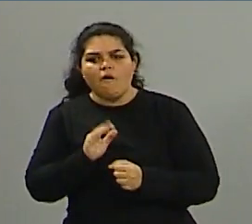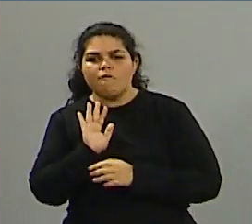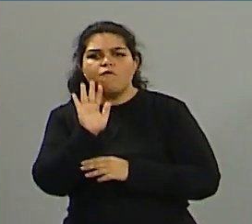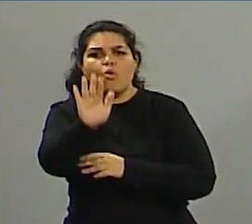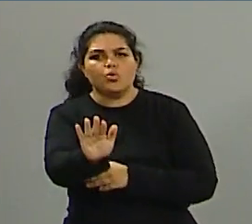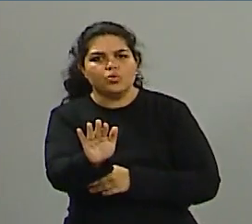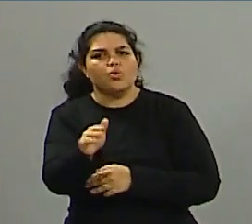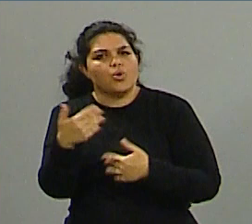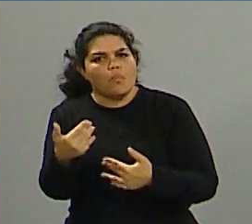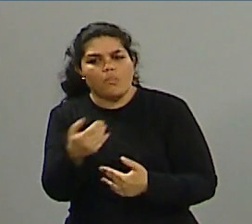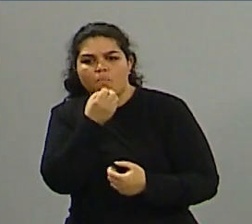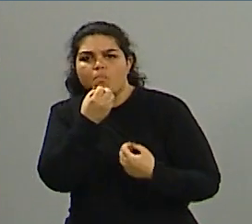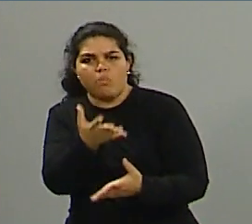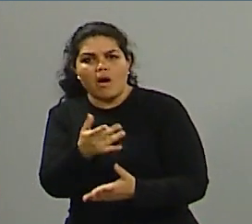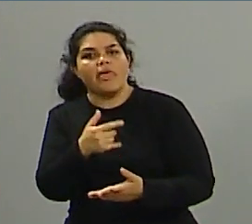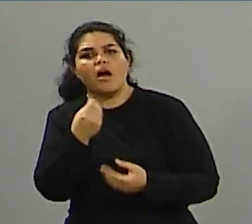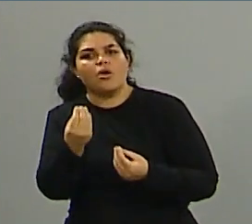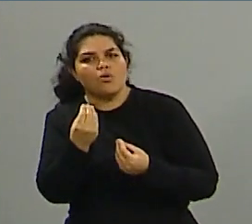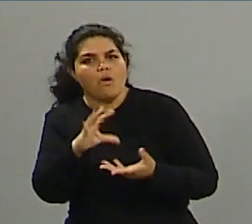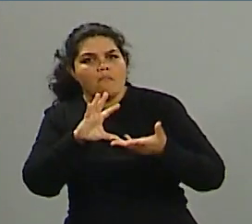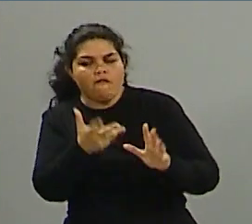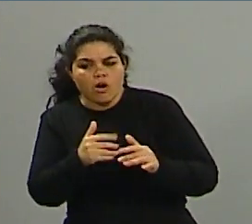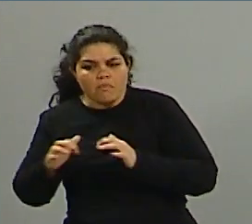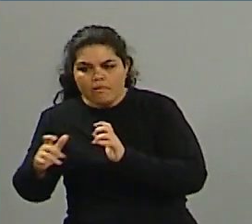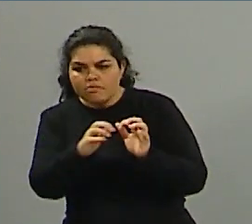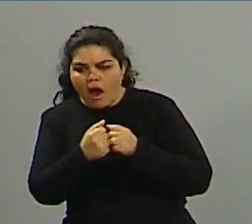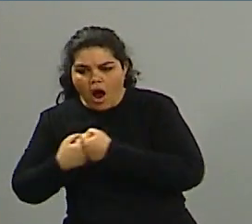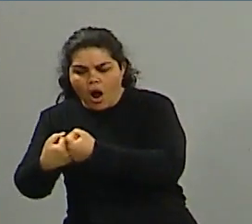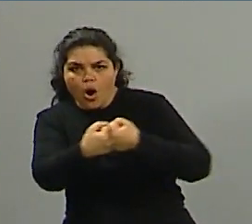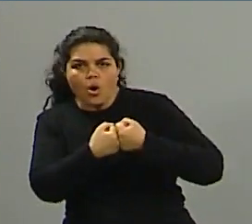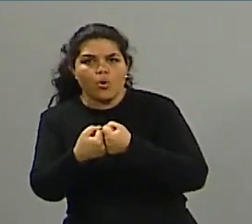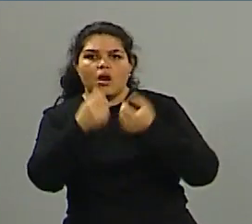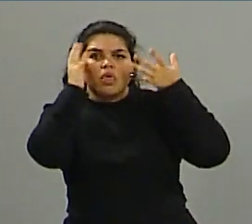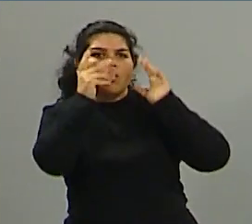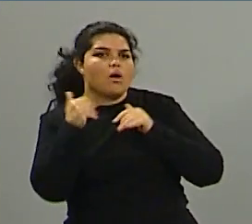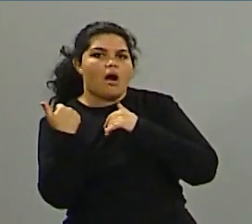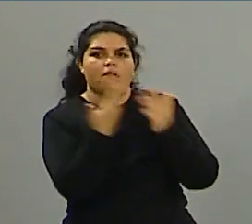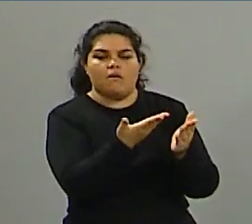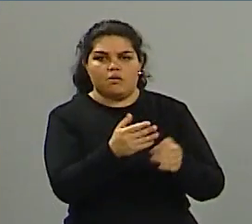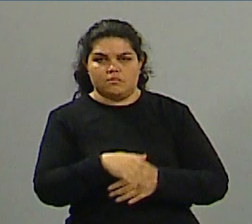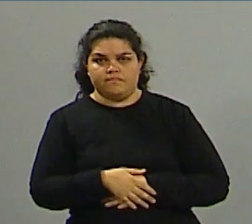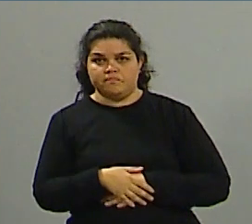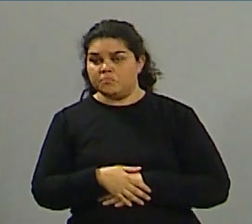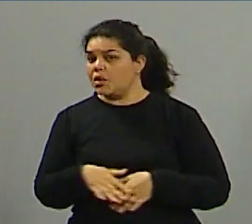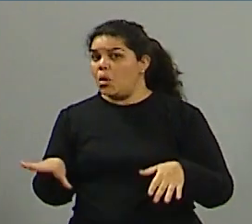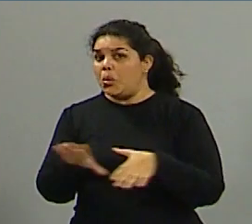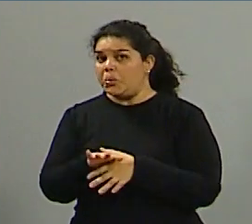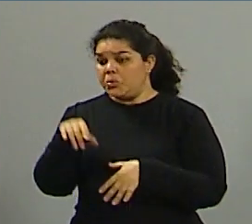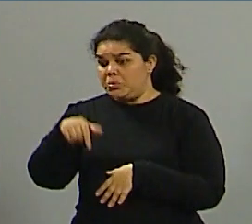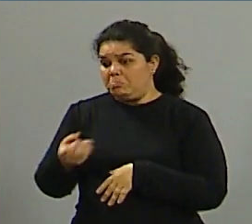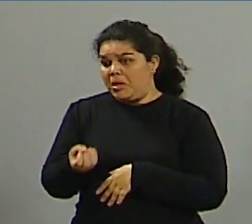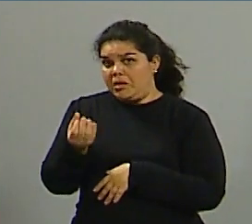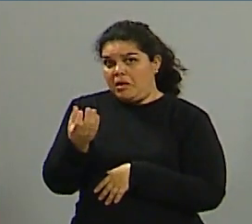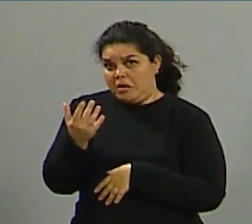Esto hoy esta mañana justamente lo hablaba con los chicos y decíamos esto, ¿no? Dice, profe, pero tanto tiempo nos